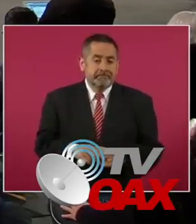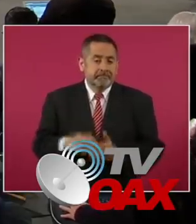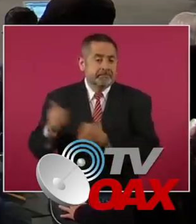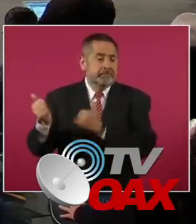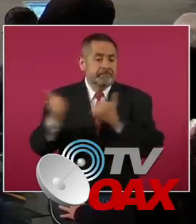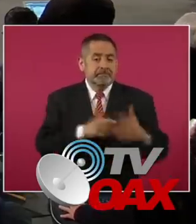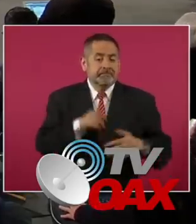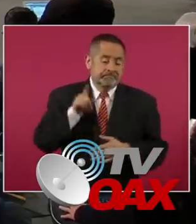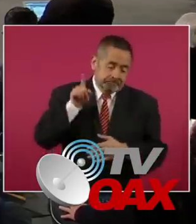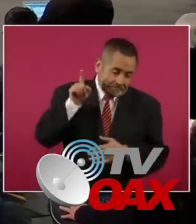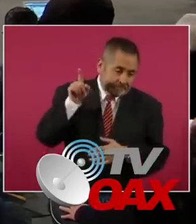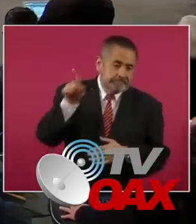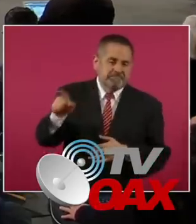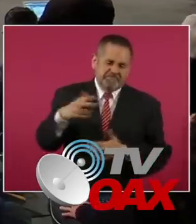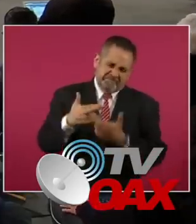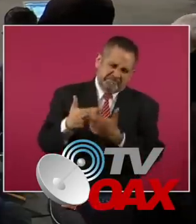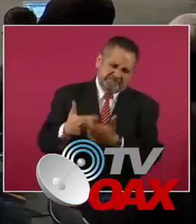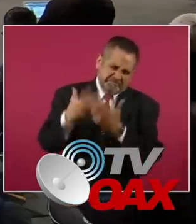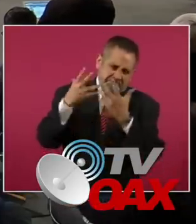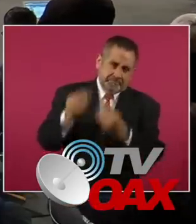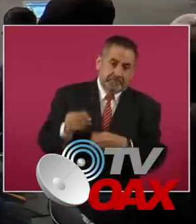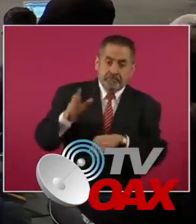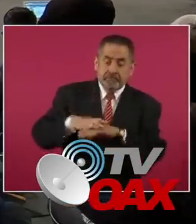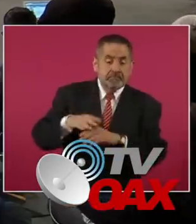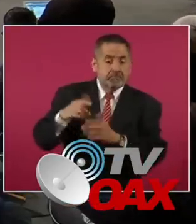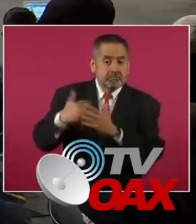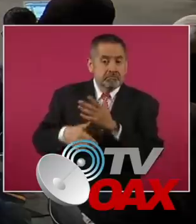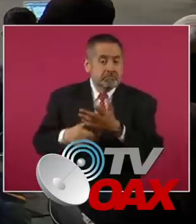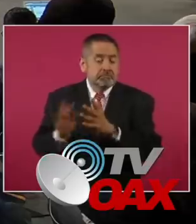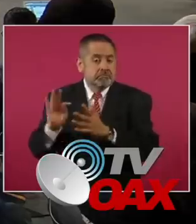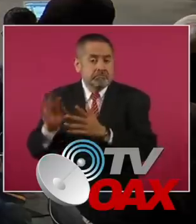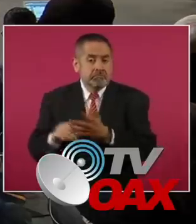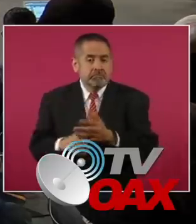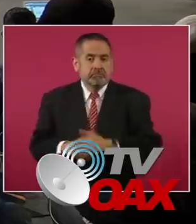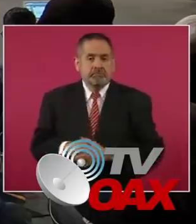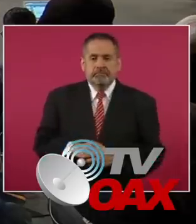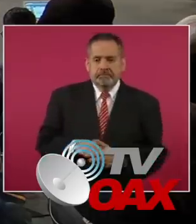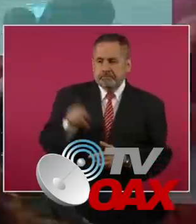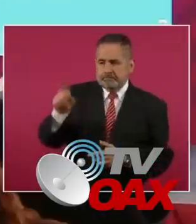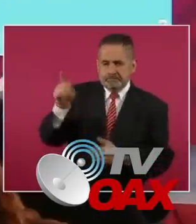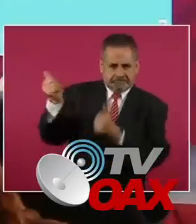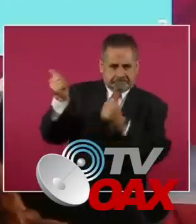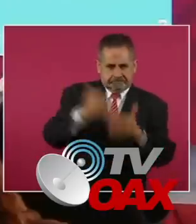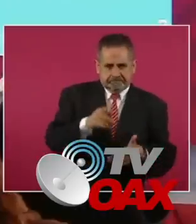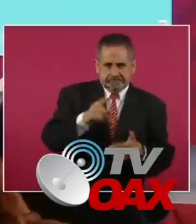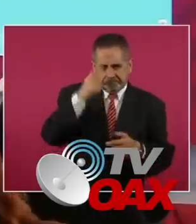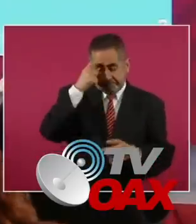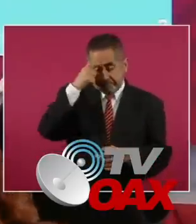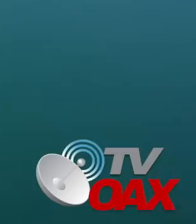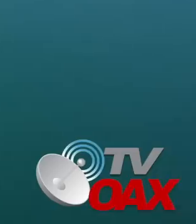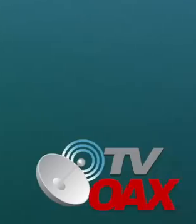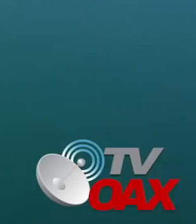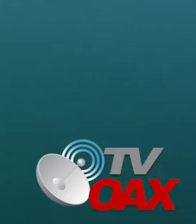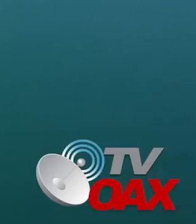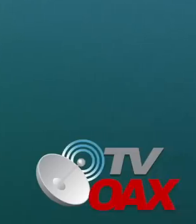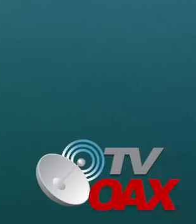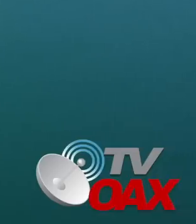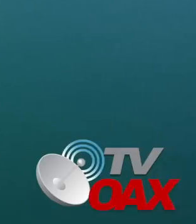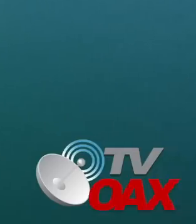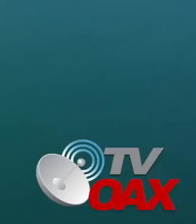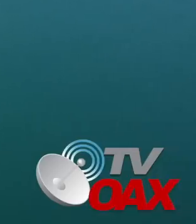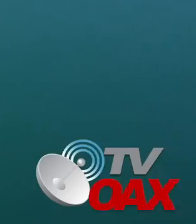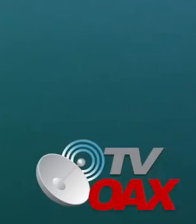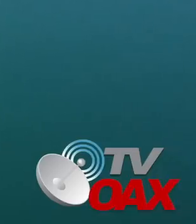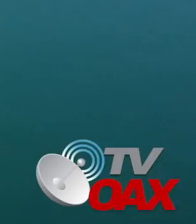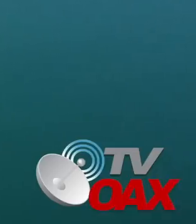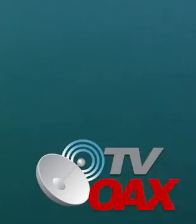traigamos balasto, que sí hay. Puede ser más barato incluso. Acá. Por transporte marítimo es más barato. Por